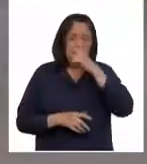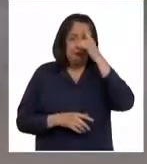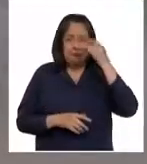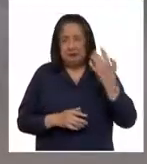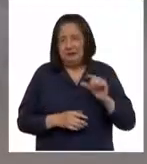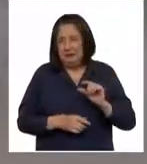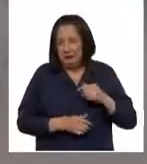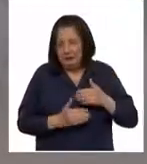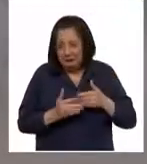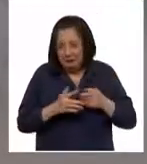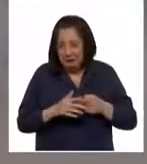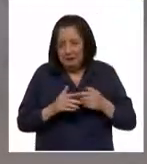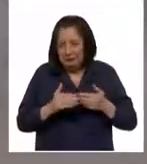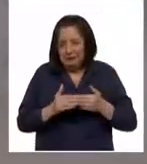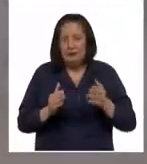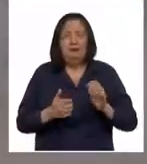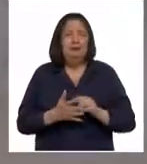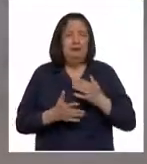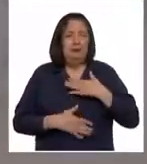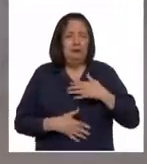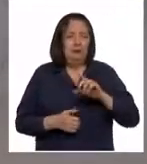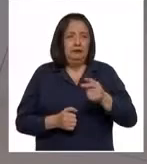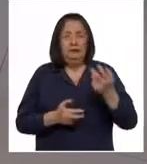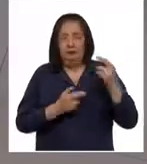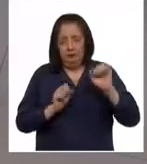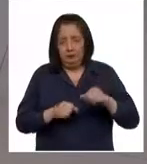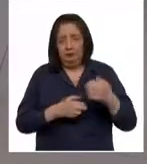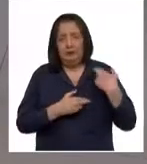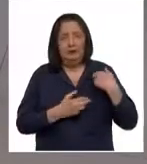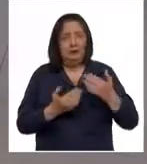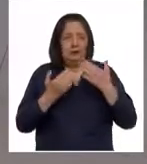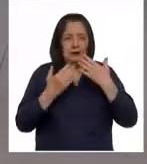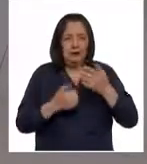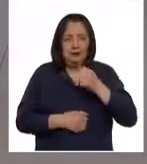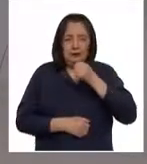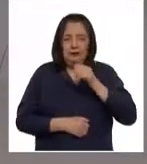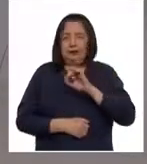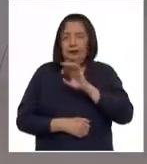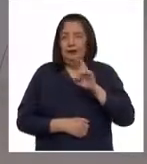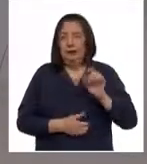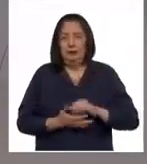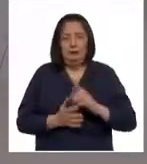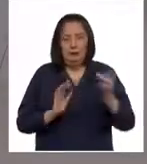recién. Prepárese también para disfrutar con responsabilidad. Muchas gracias, Carla, a Carla Tencio por este enlace.